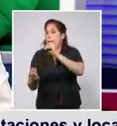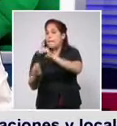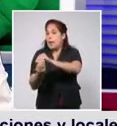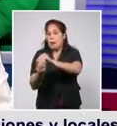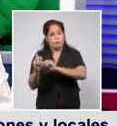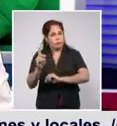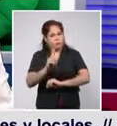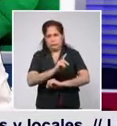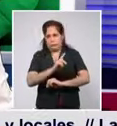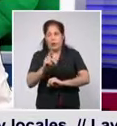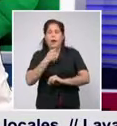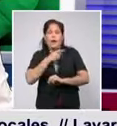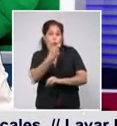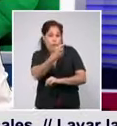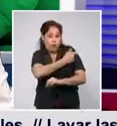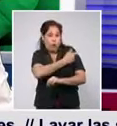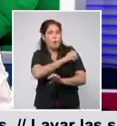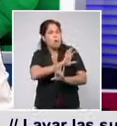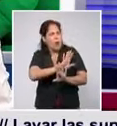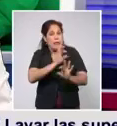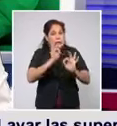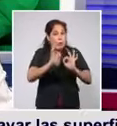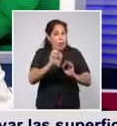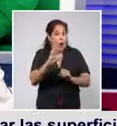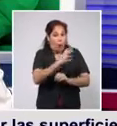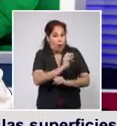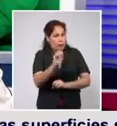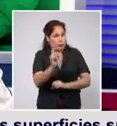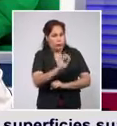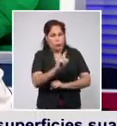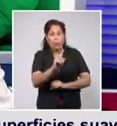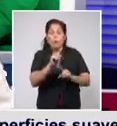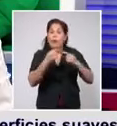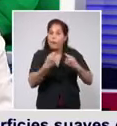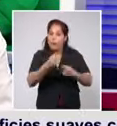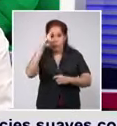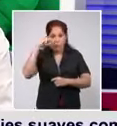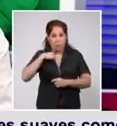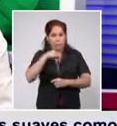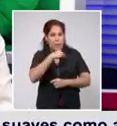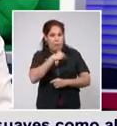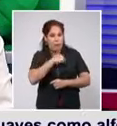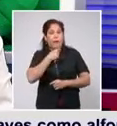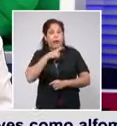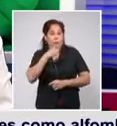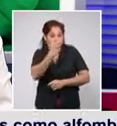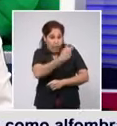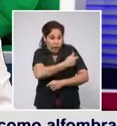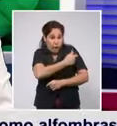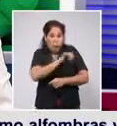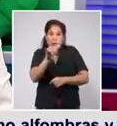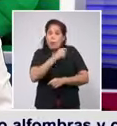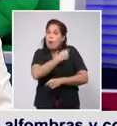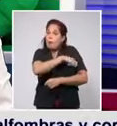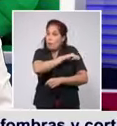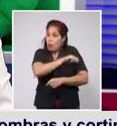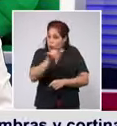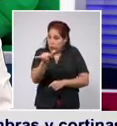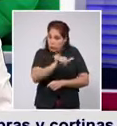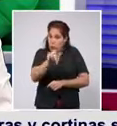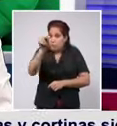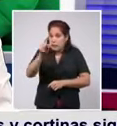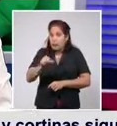no te da una seguridad. Y es por eso que el personal de salud, como la población en general,